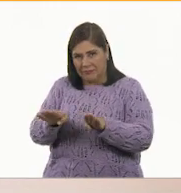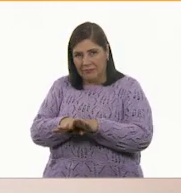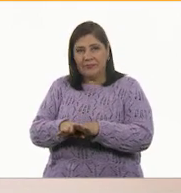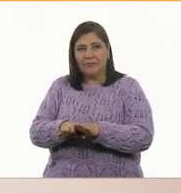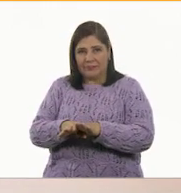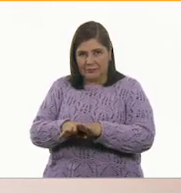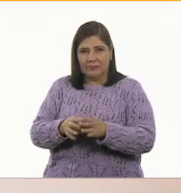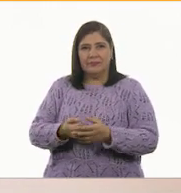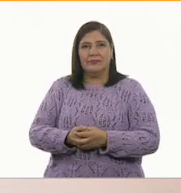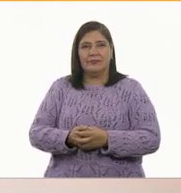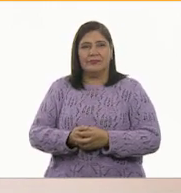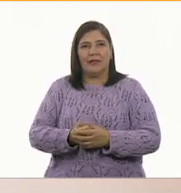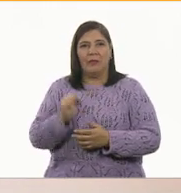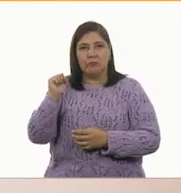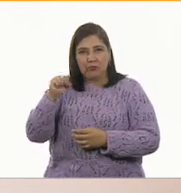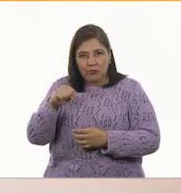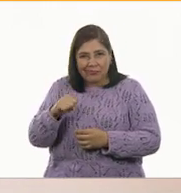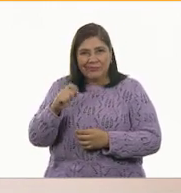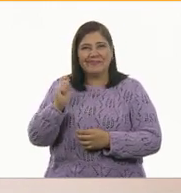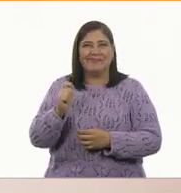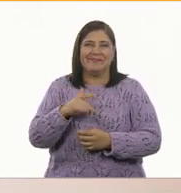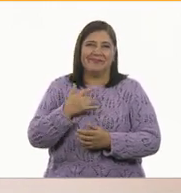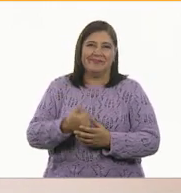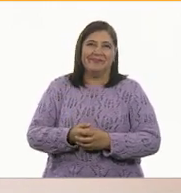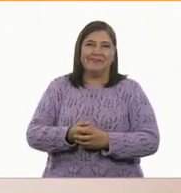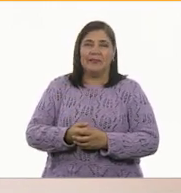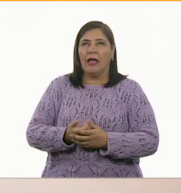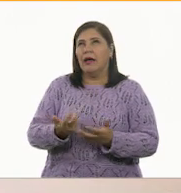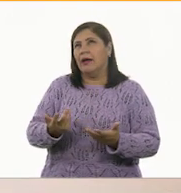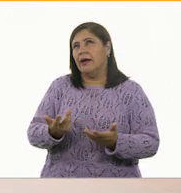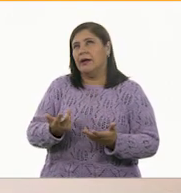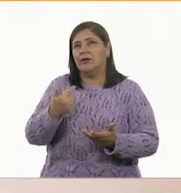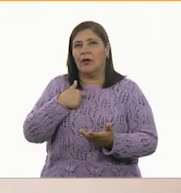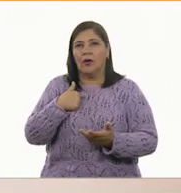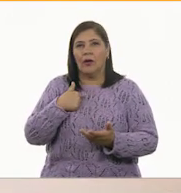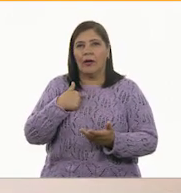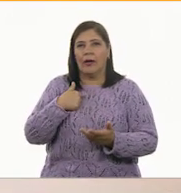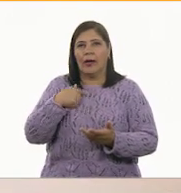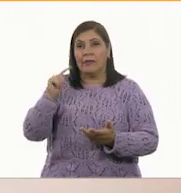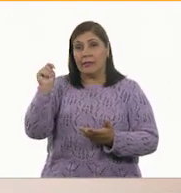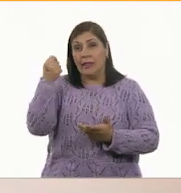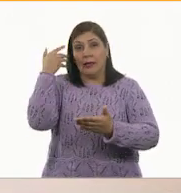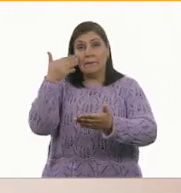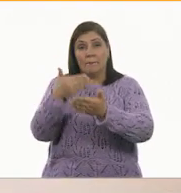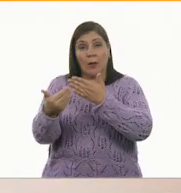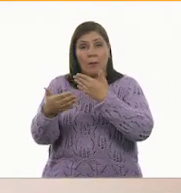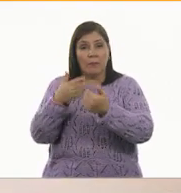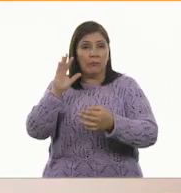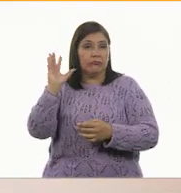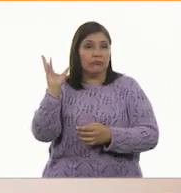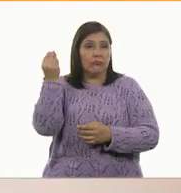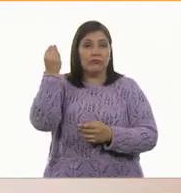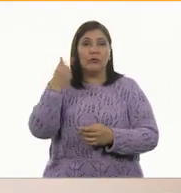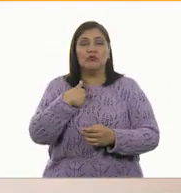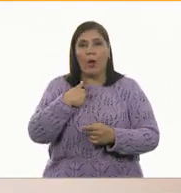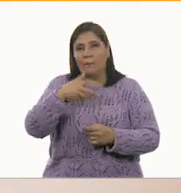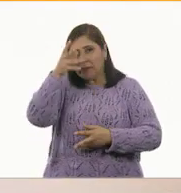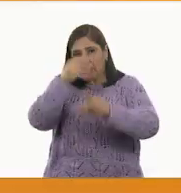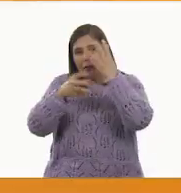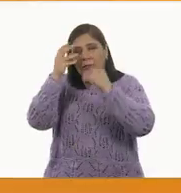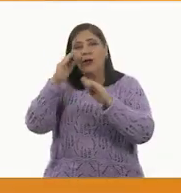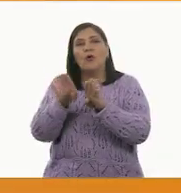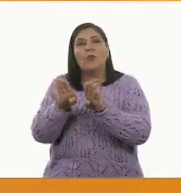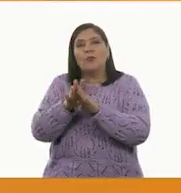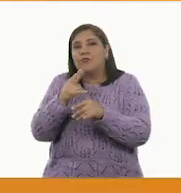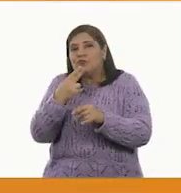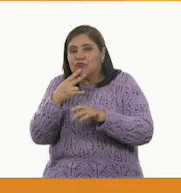Excelente. Oh, bajó. Ah, ¿verdad? Ok. Aprendí a usar la tecnología. Yo bastante, ¿eh? De verdad que lo aprendí